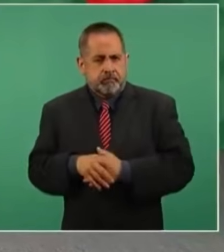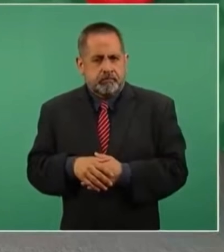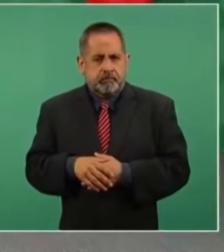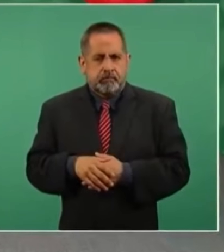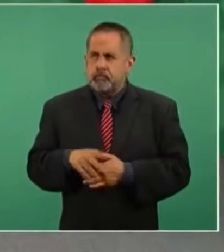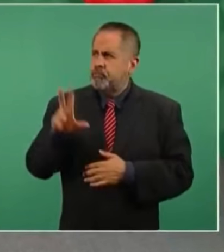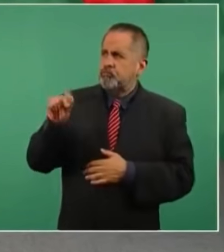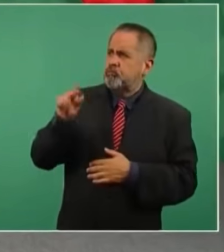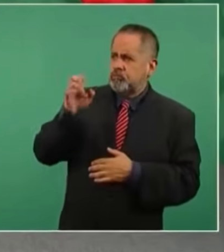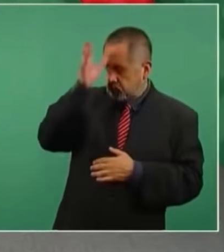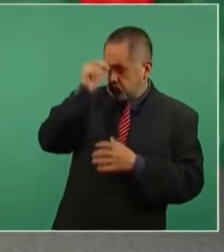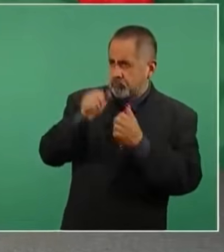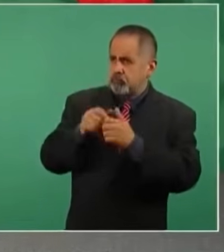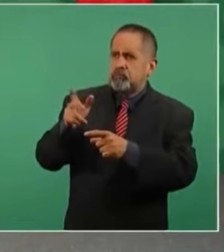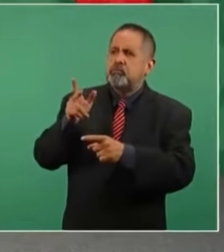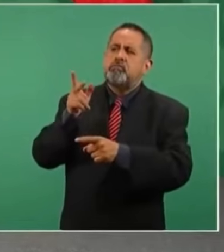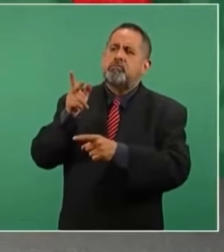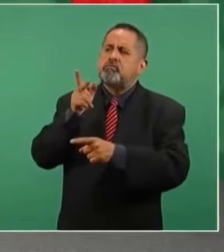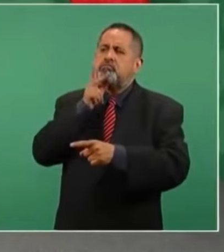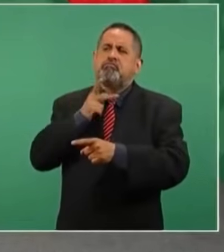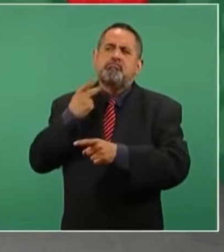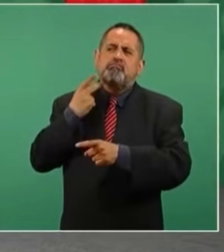petrolera y para oponerse a la política